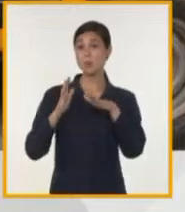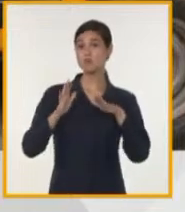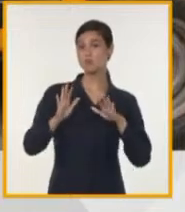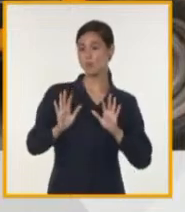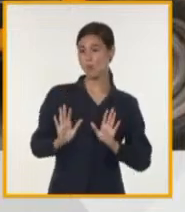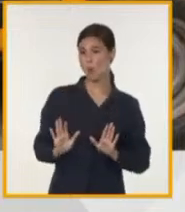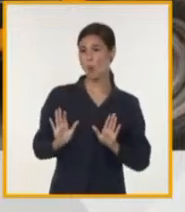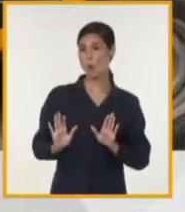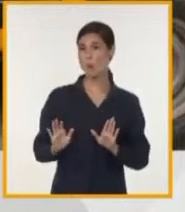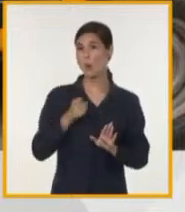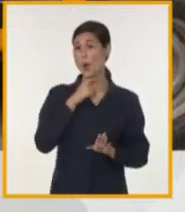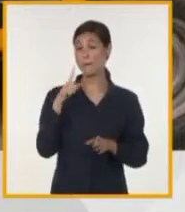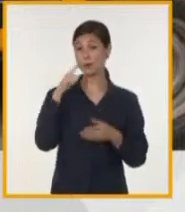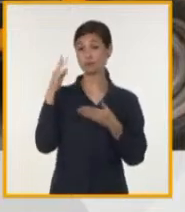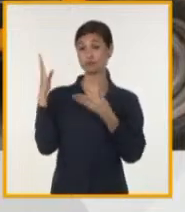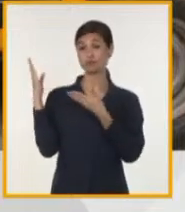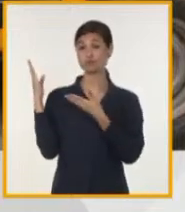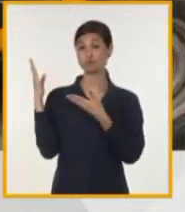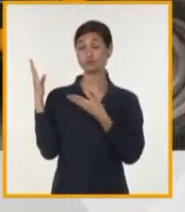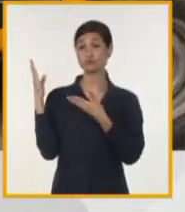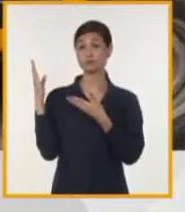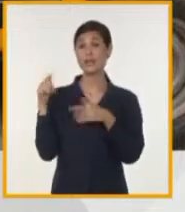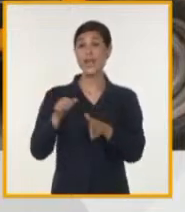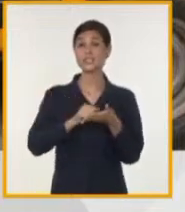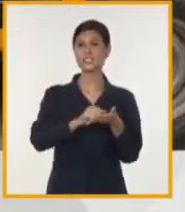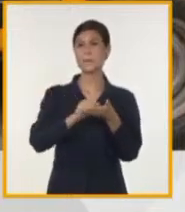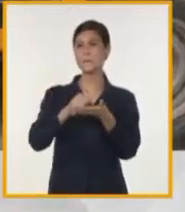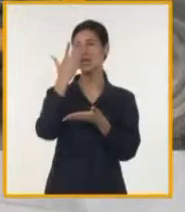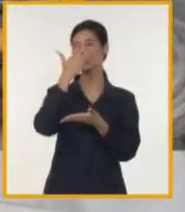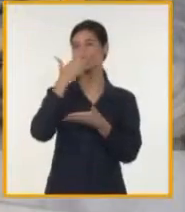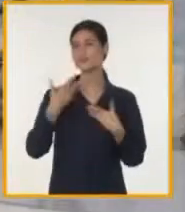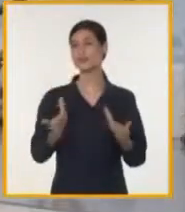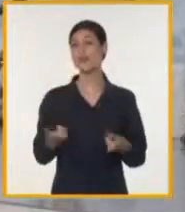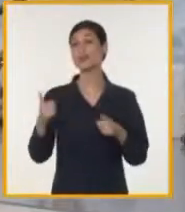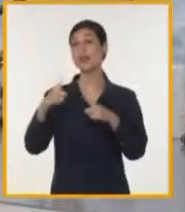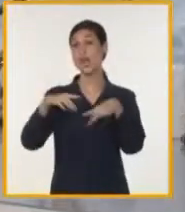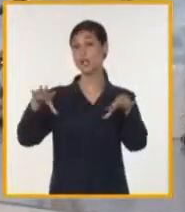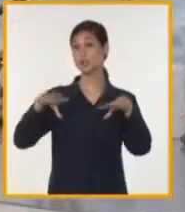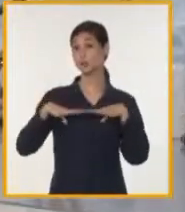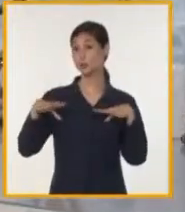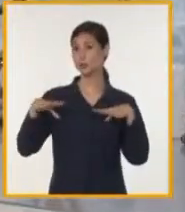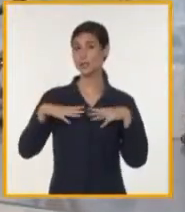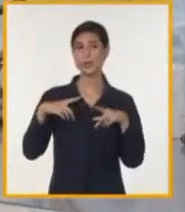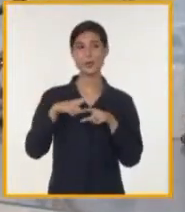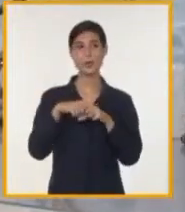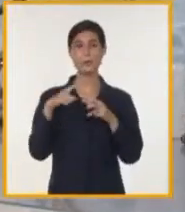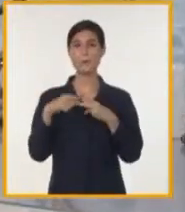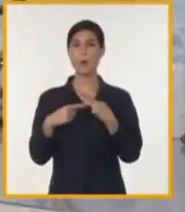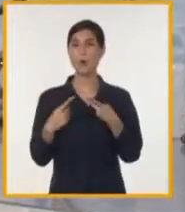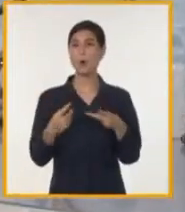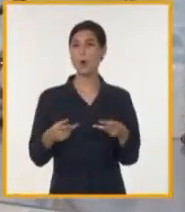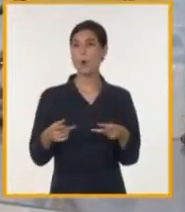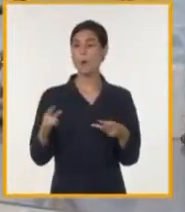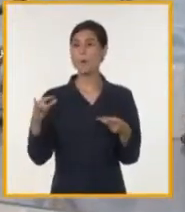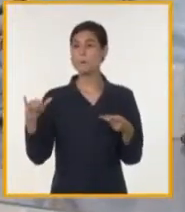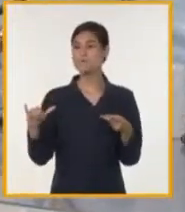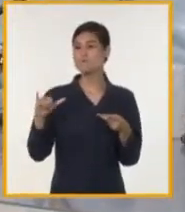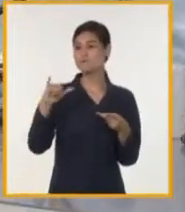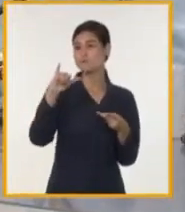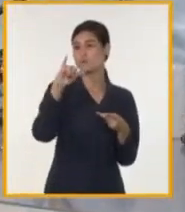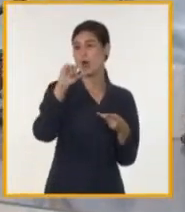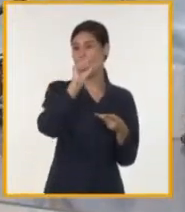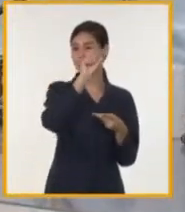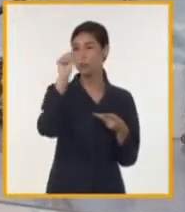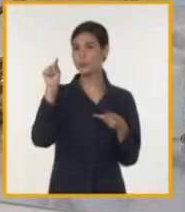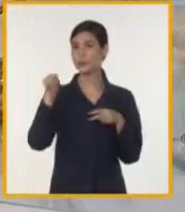el que se origina para prestar servicio al turismo a través de las ventas que realizan las agencias de viaje del Mintur.